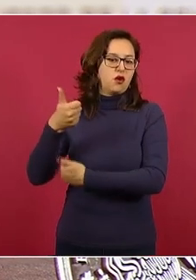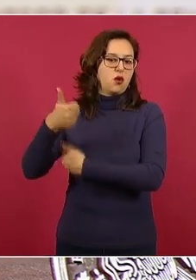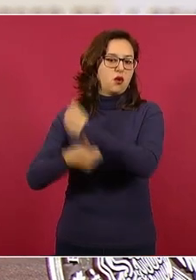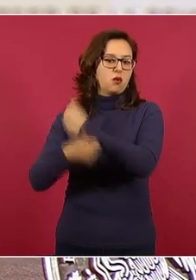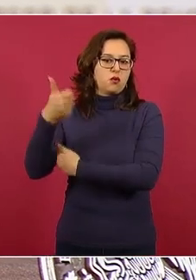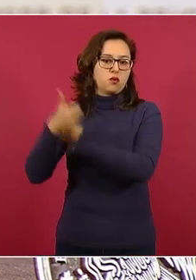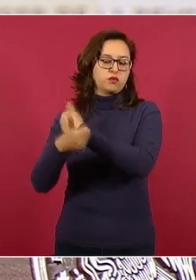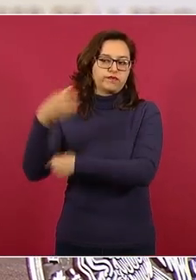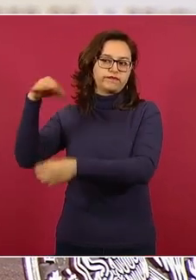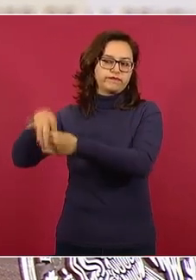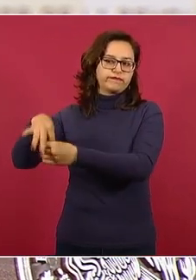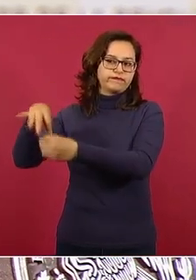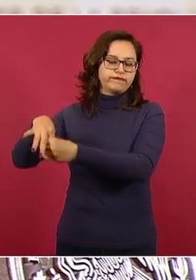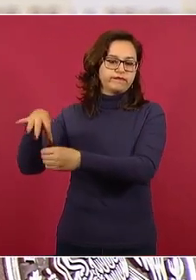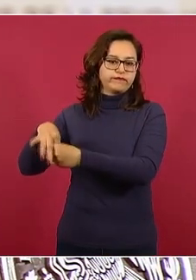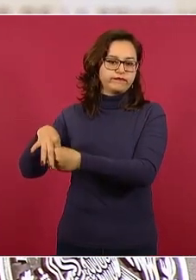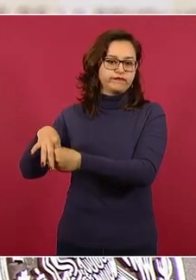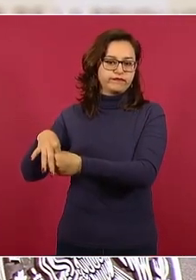de la Unión Americana.